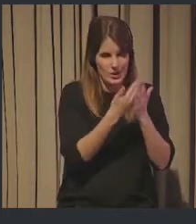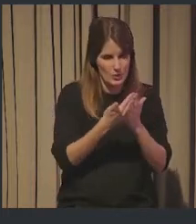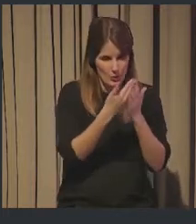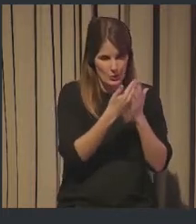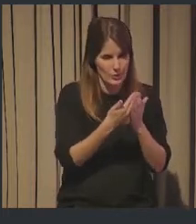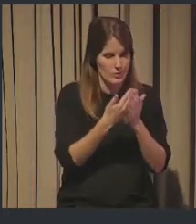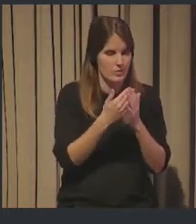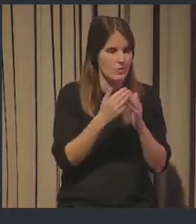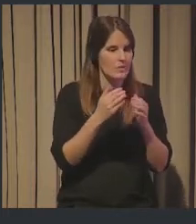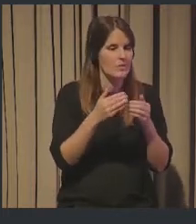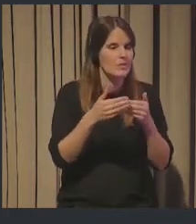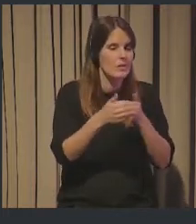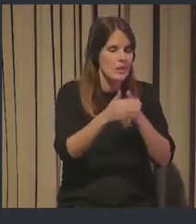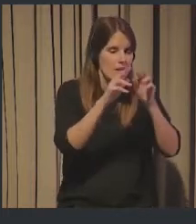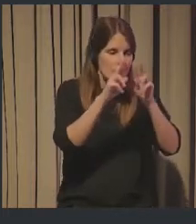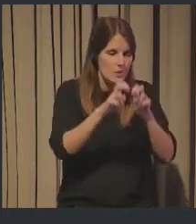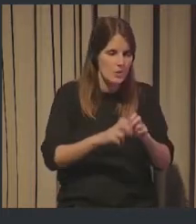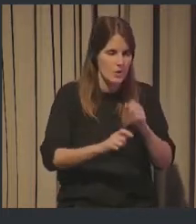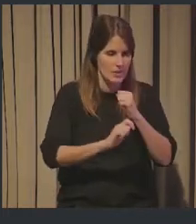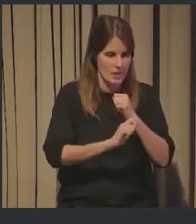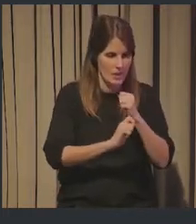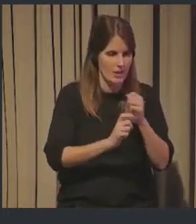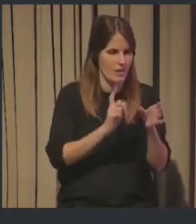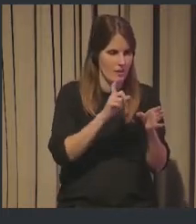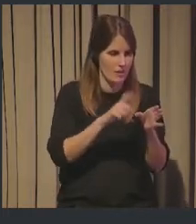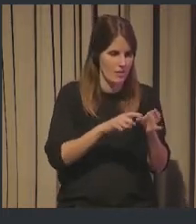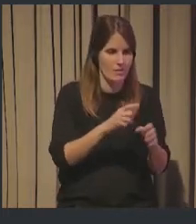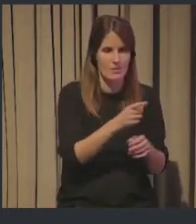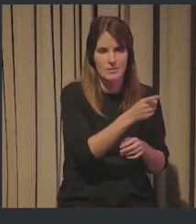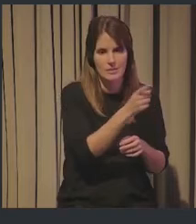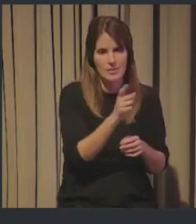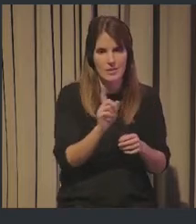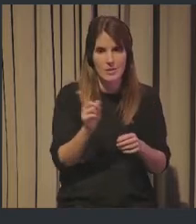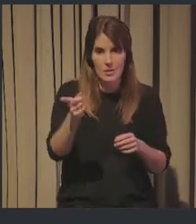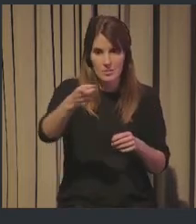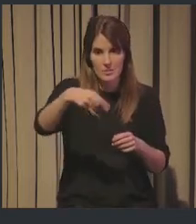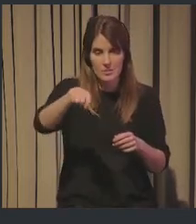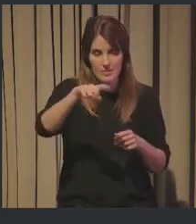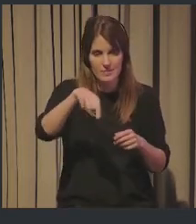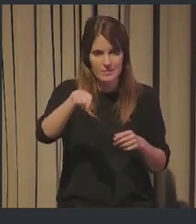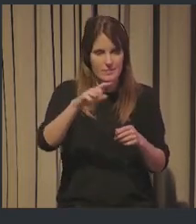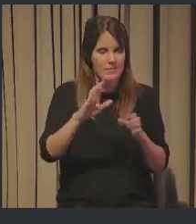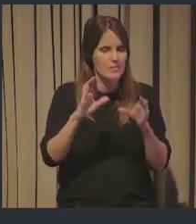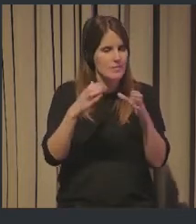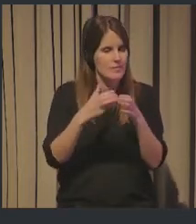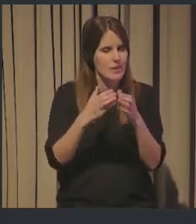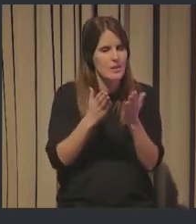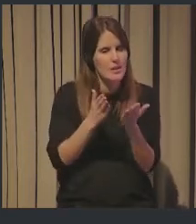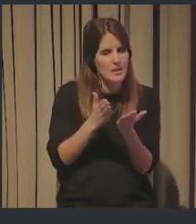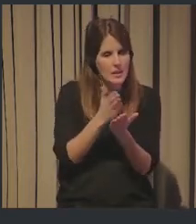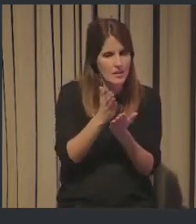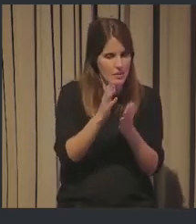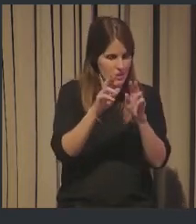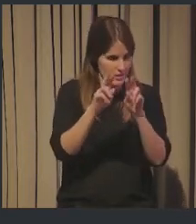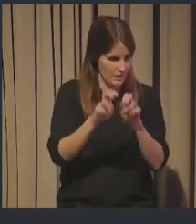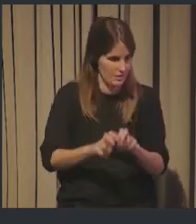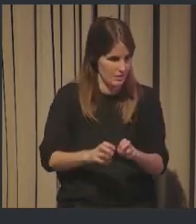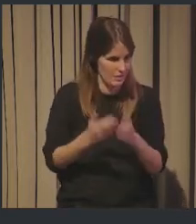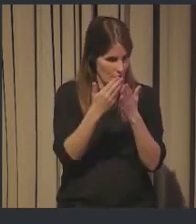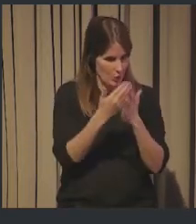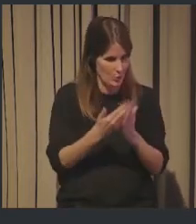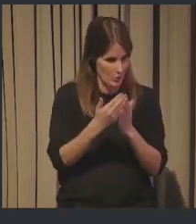prospección estratégica, y vosotros sois el ala del estudio de tendencias, y he aprendido mucho